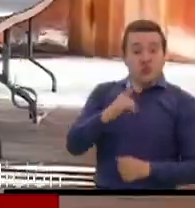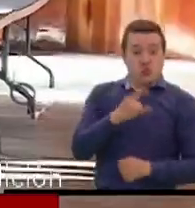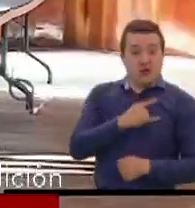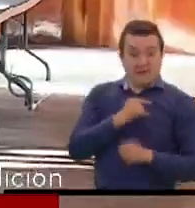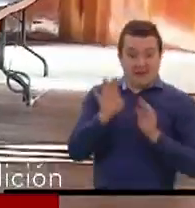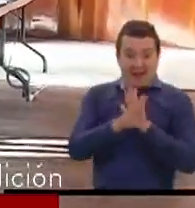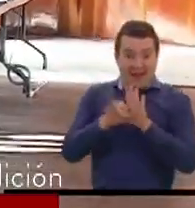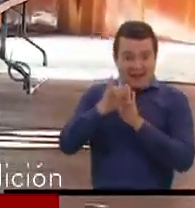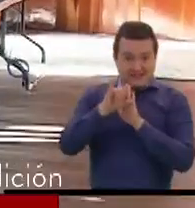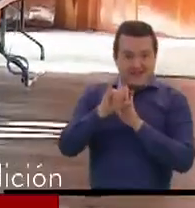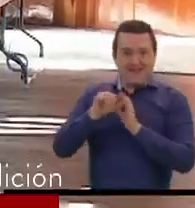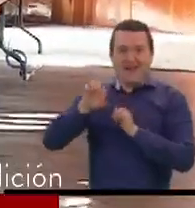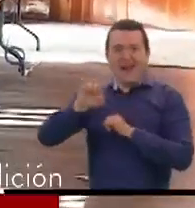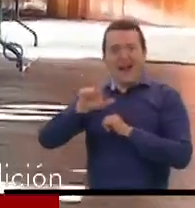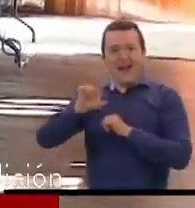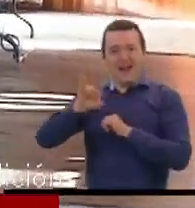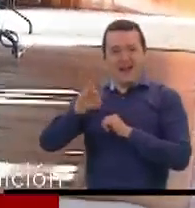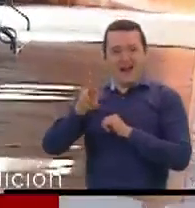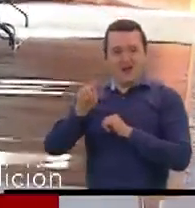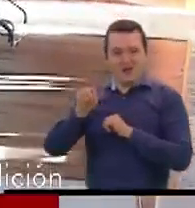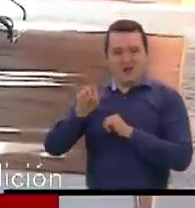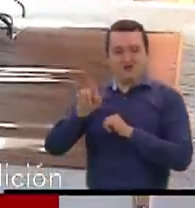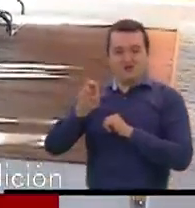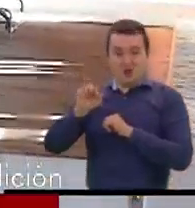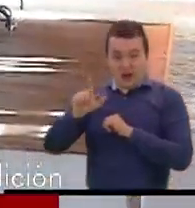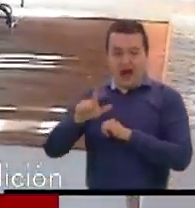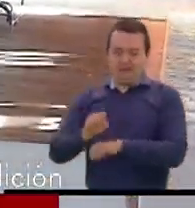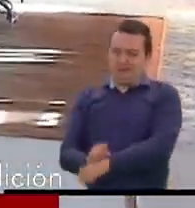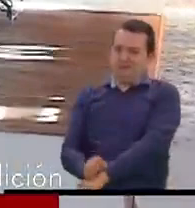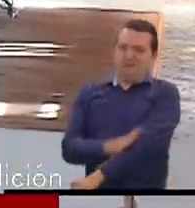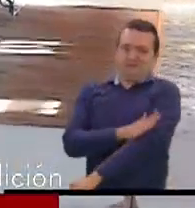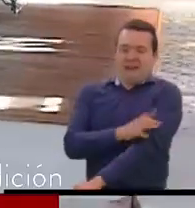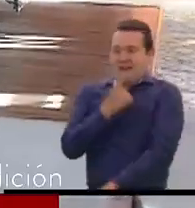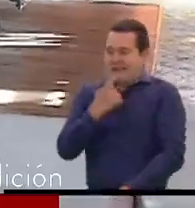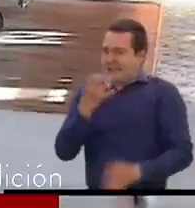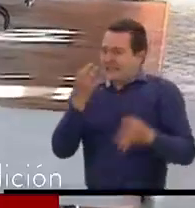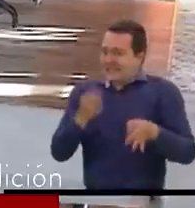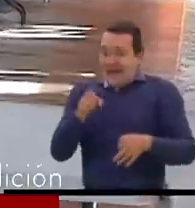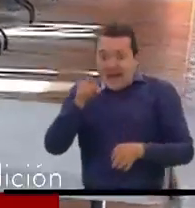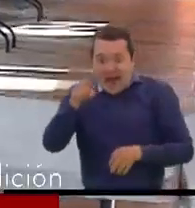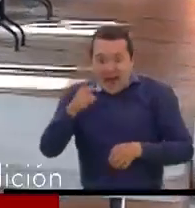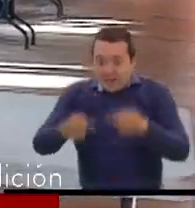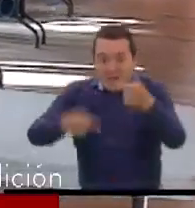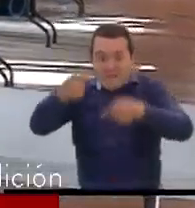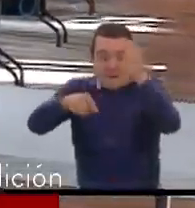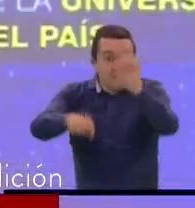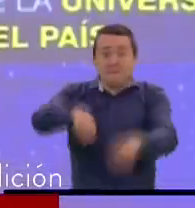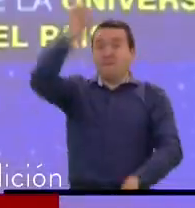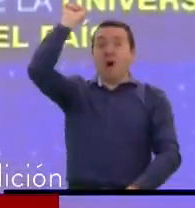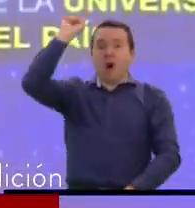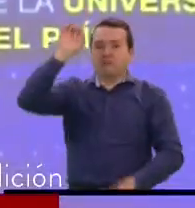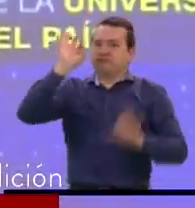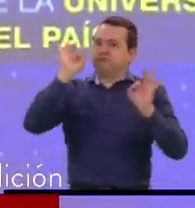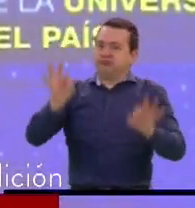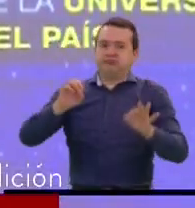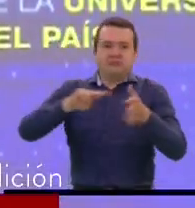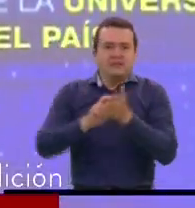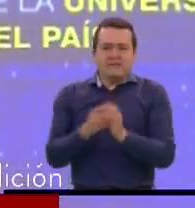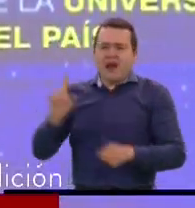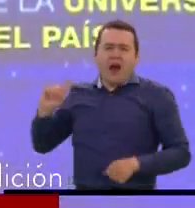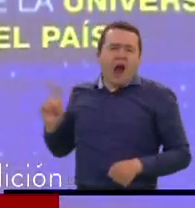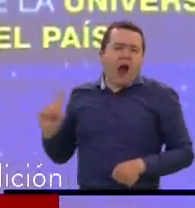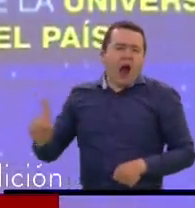Bogotá, Alejandro Soler, emocionado, manifiesta que este ha sido uno de los triunfos más importantes en los años de existencia